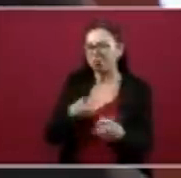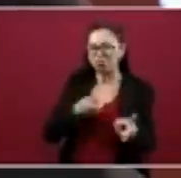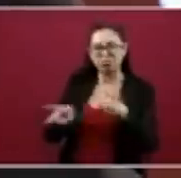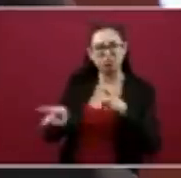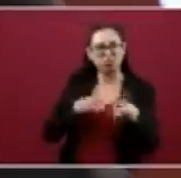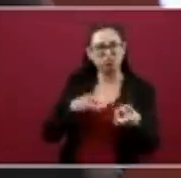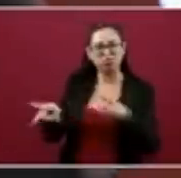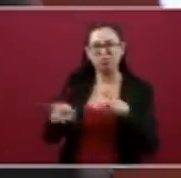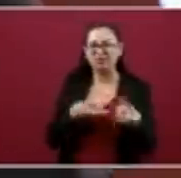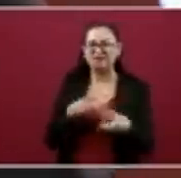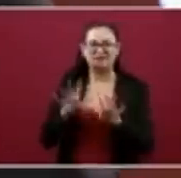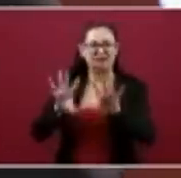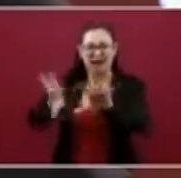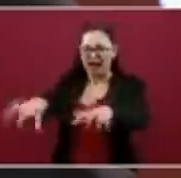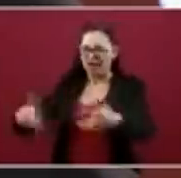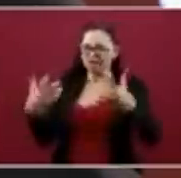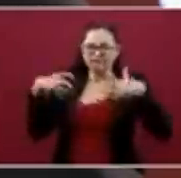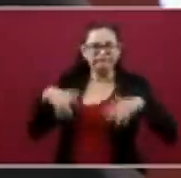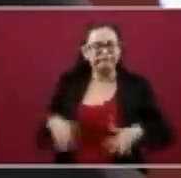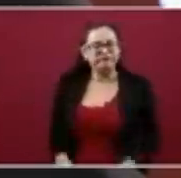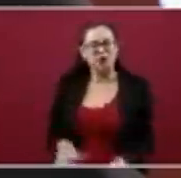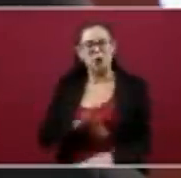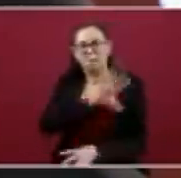esta política rapaz.